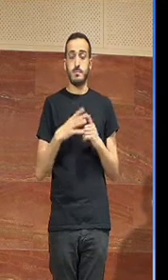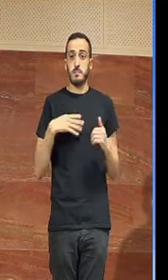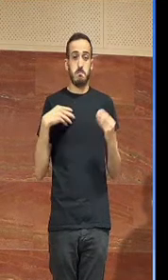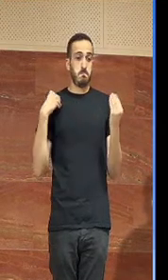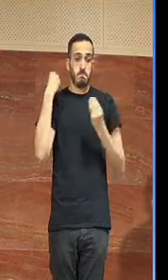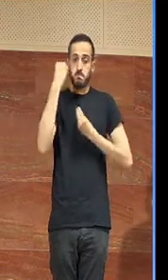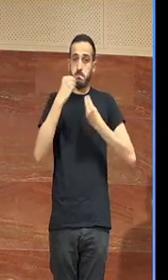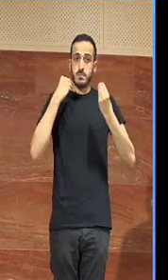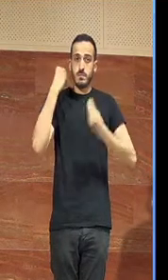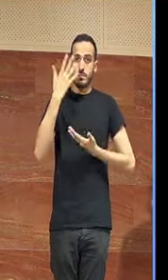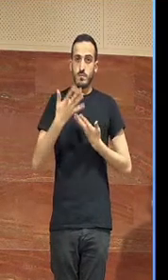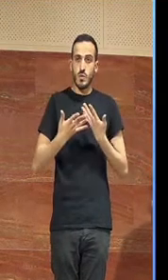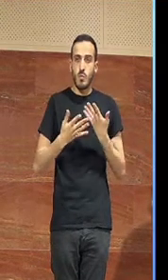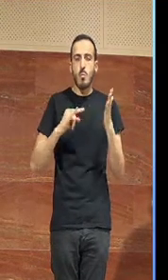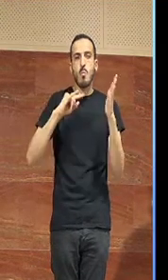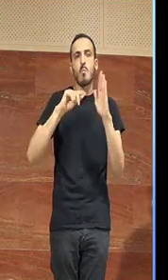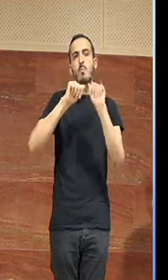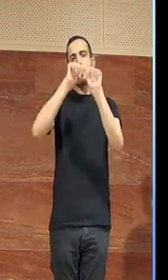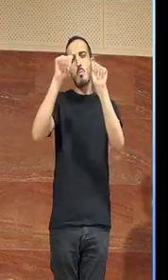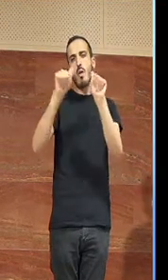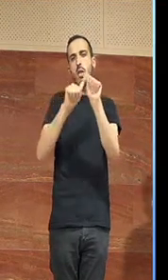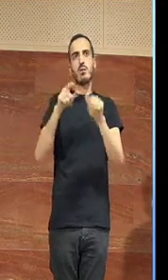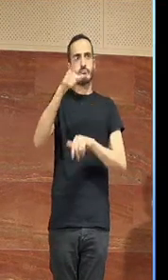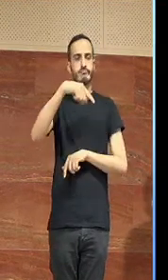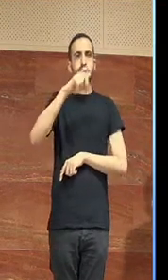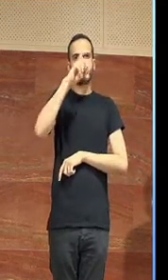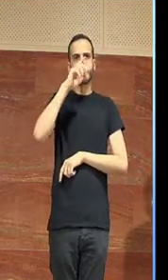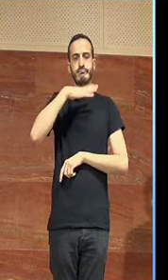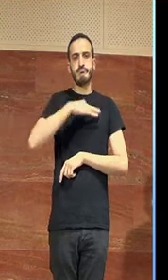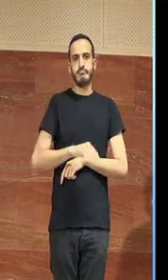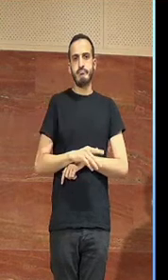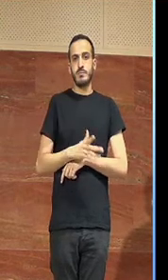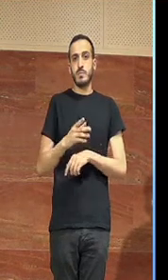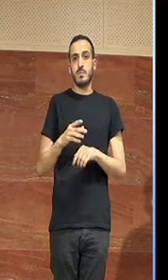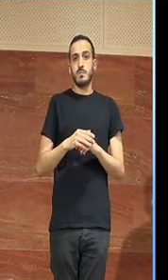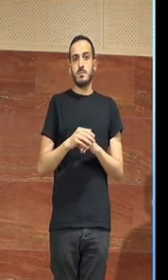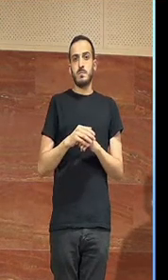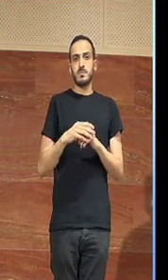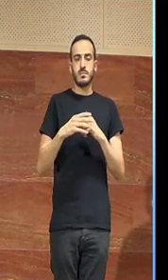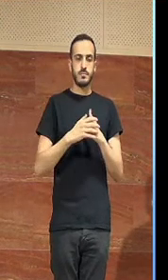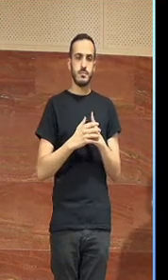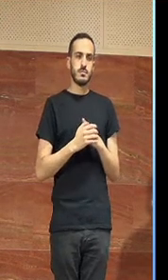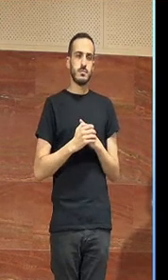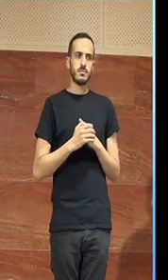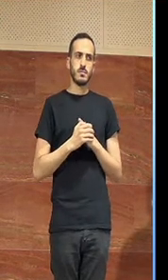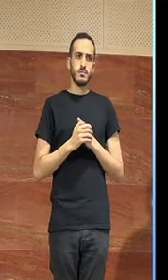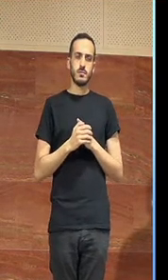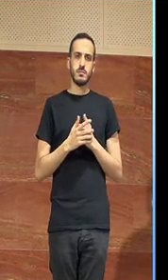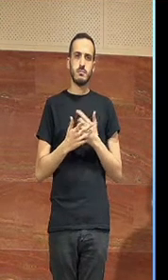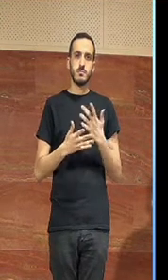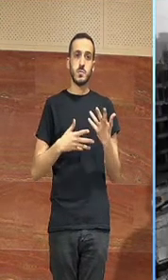parece ser un modelo que se puede recordar y de alguna manera pues tiene que ver bastante con lo que vamos a